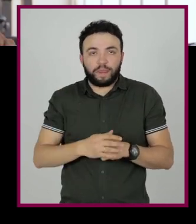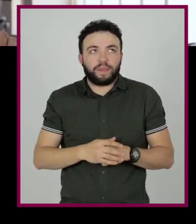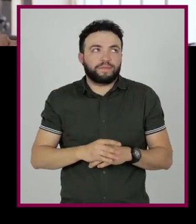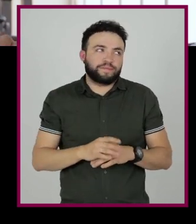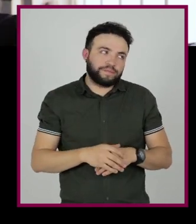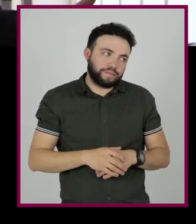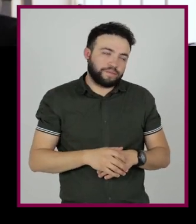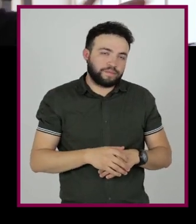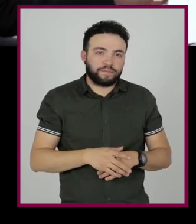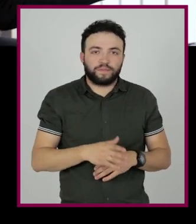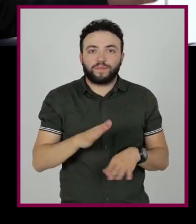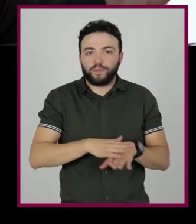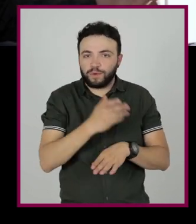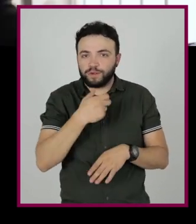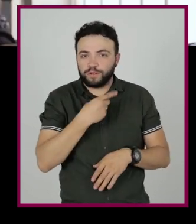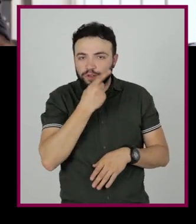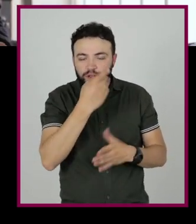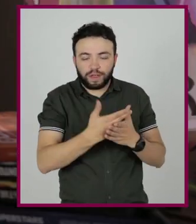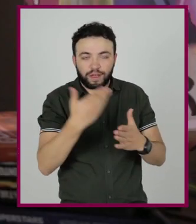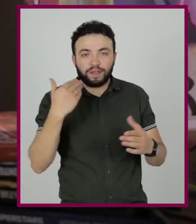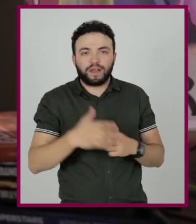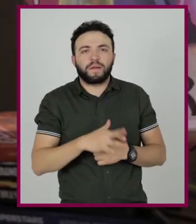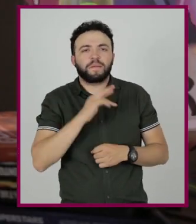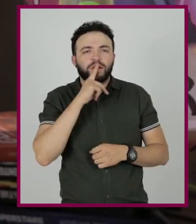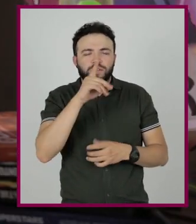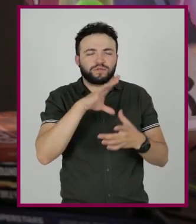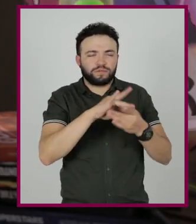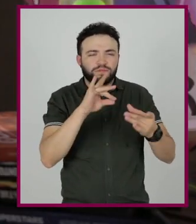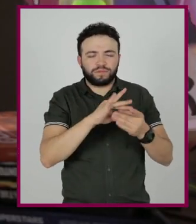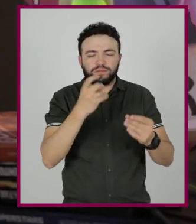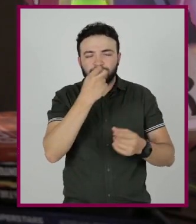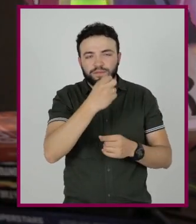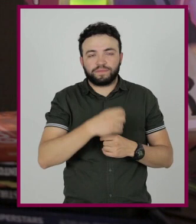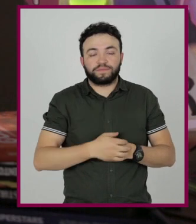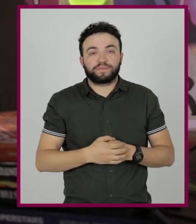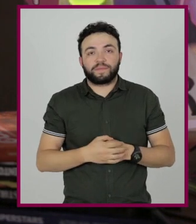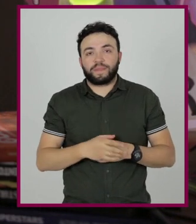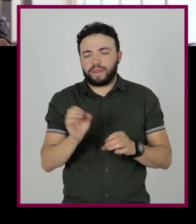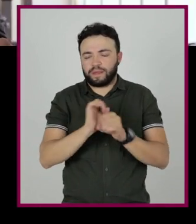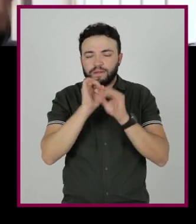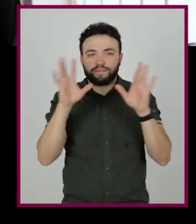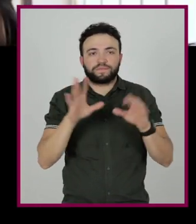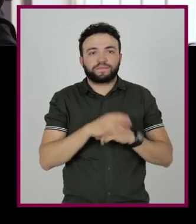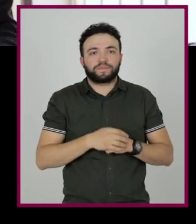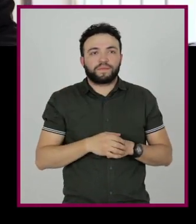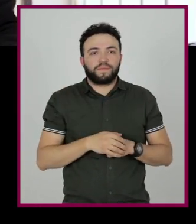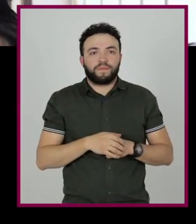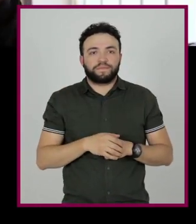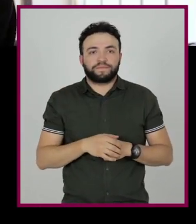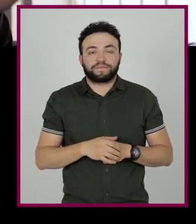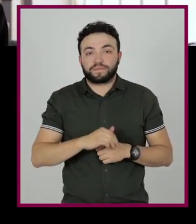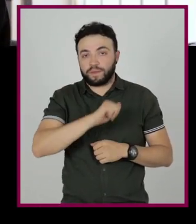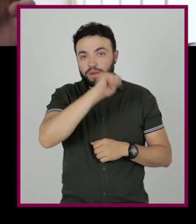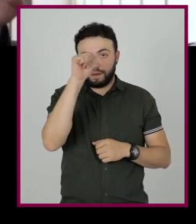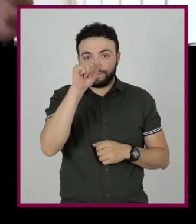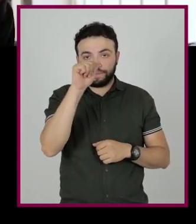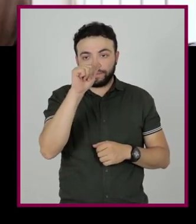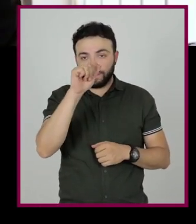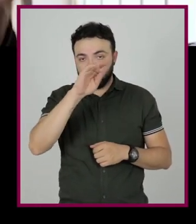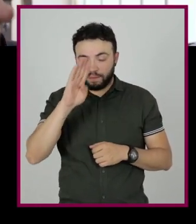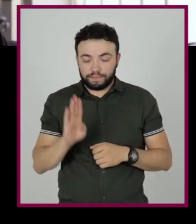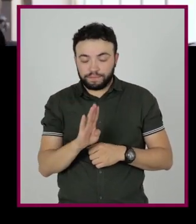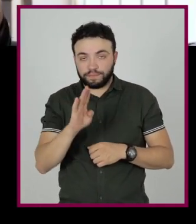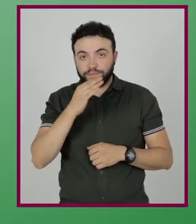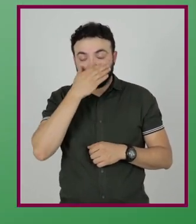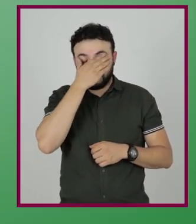Ya, pues, por eso no lo dije antes. Mejor tú explica esta parte. Claro. A es